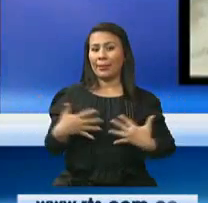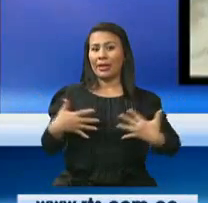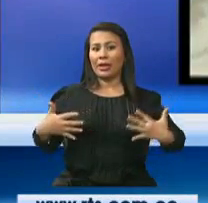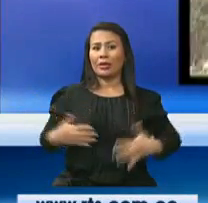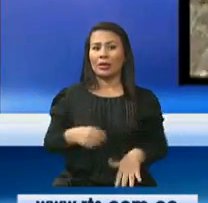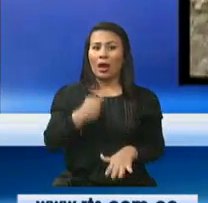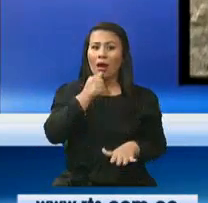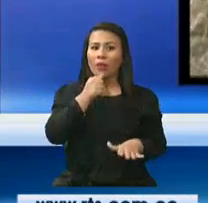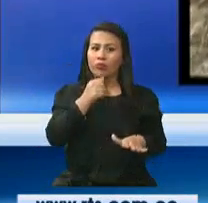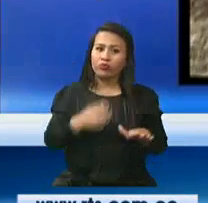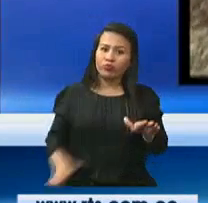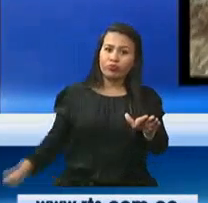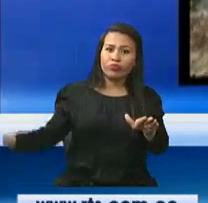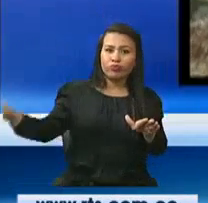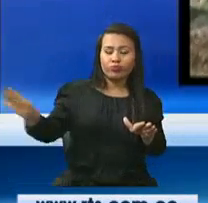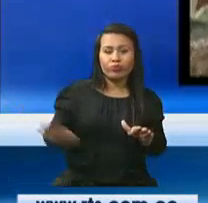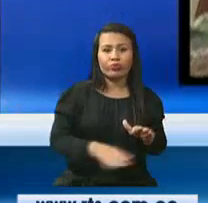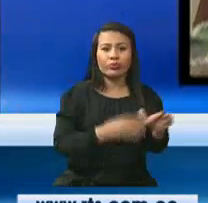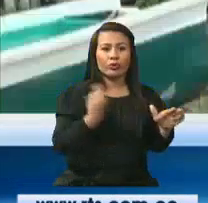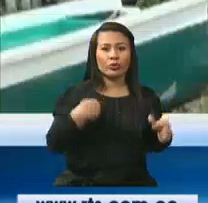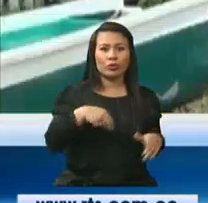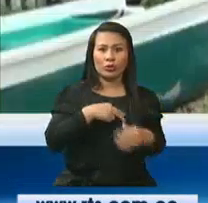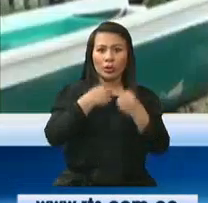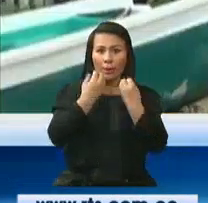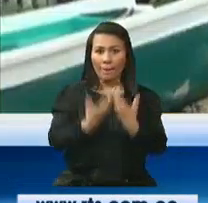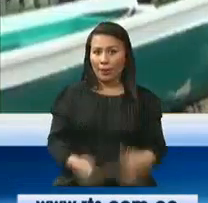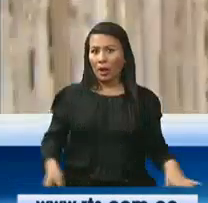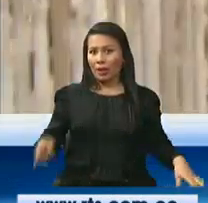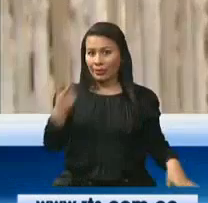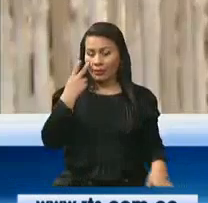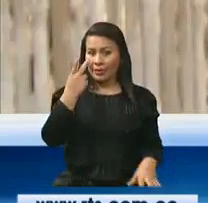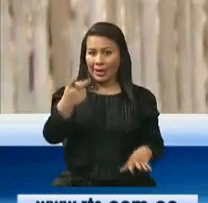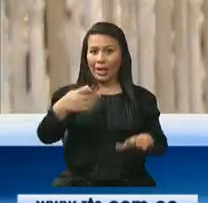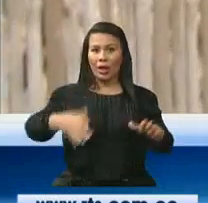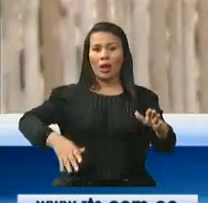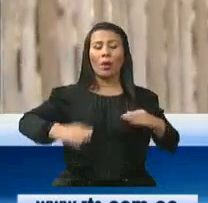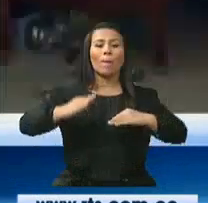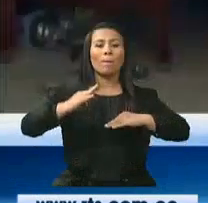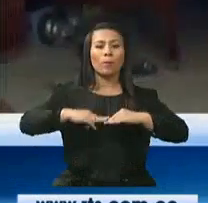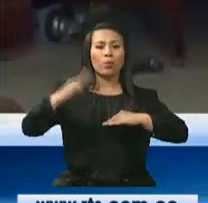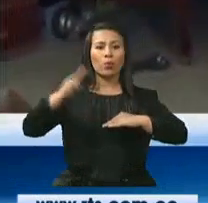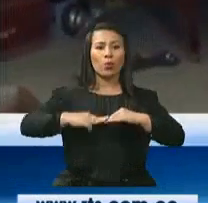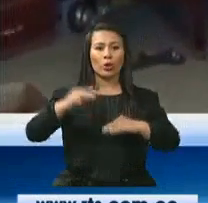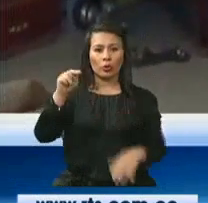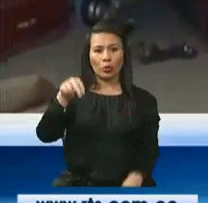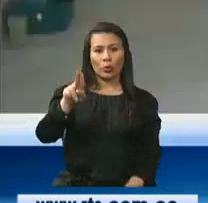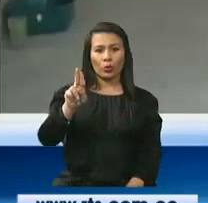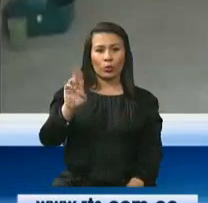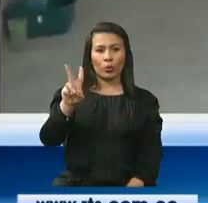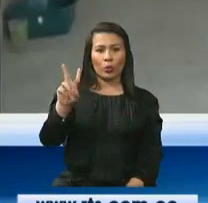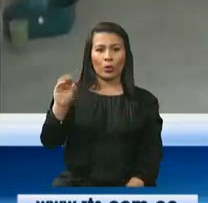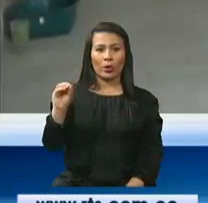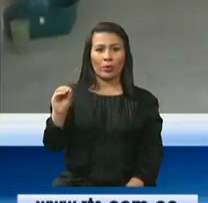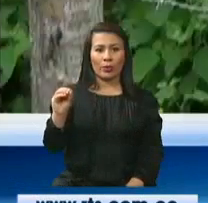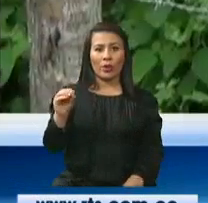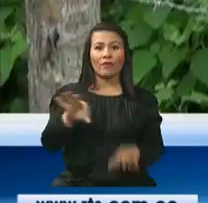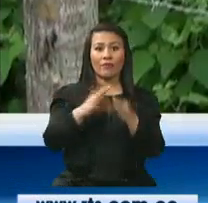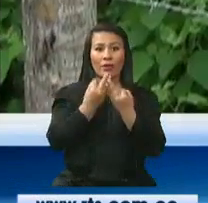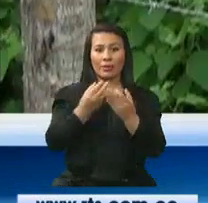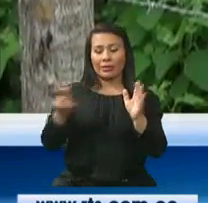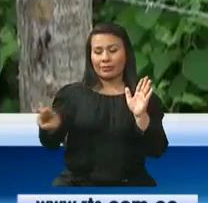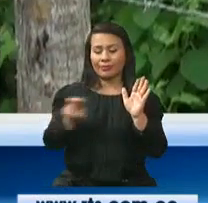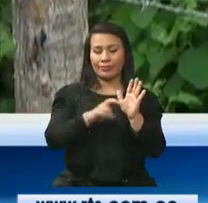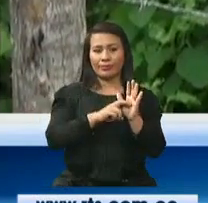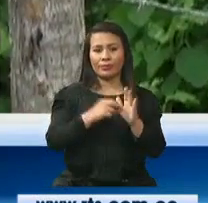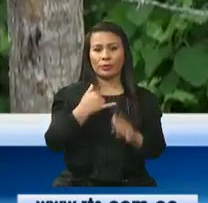corriente al niño seria line y nosotros salgamos en el barrio puerto nuevo 20 familias fueron evacuadas 15 están en albergues yo